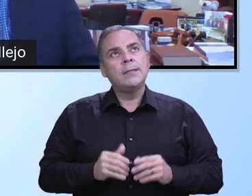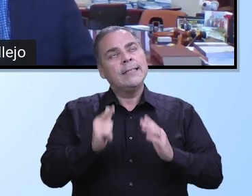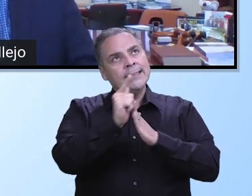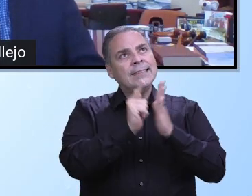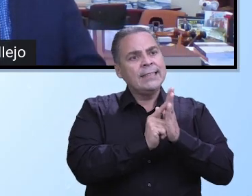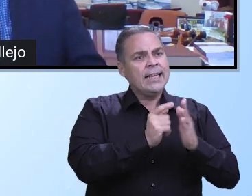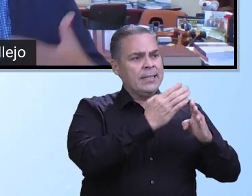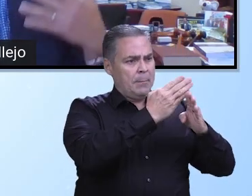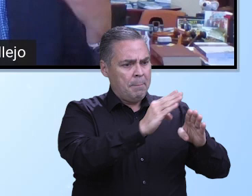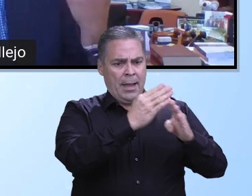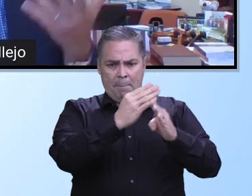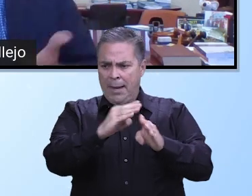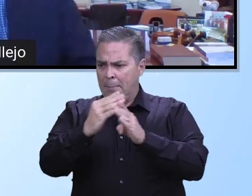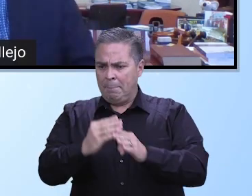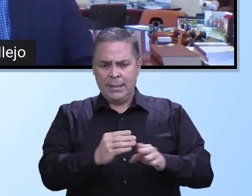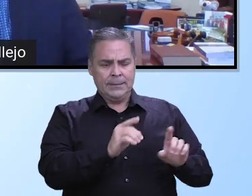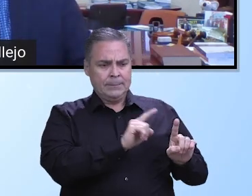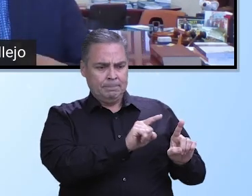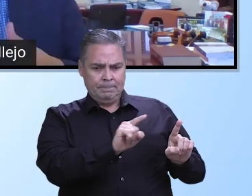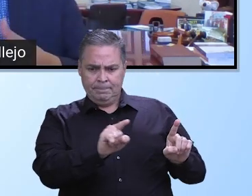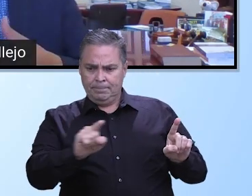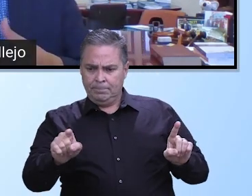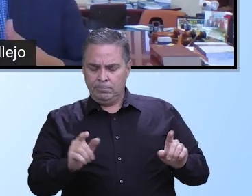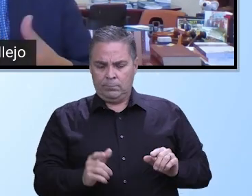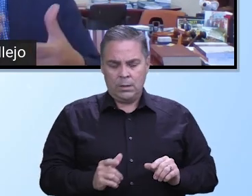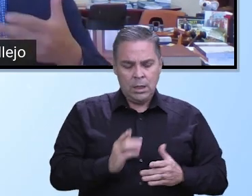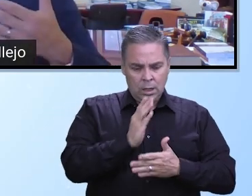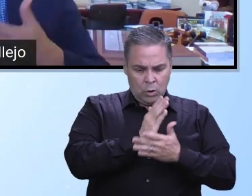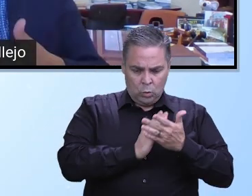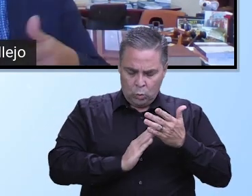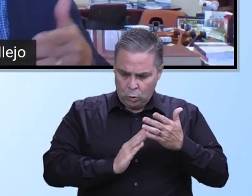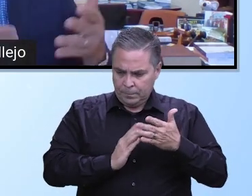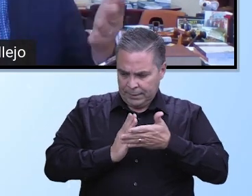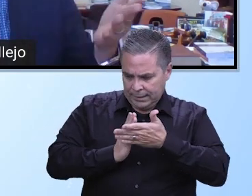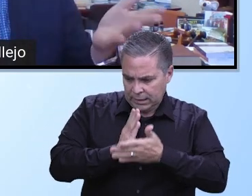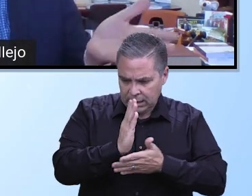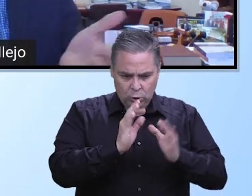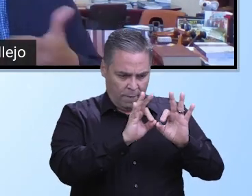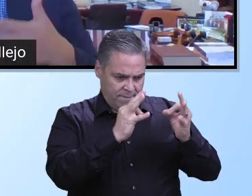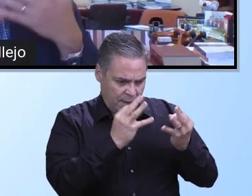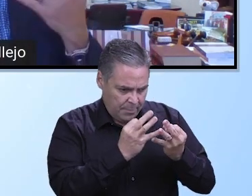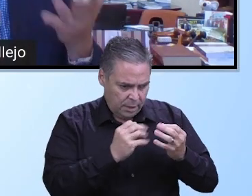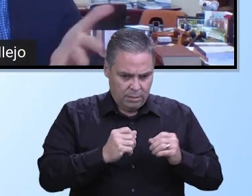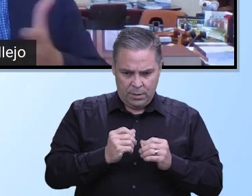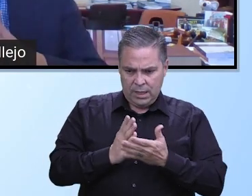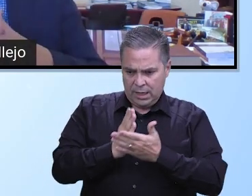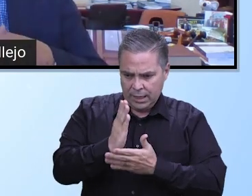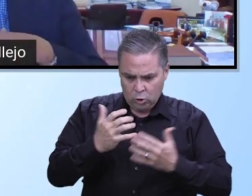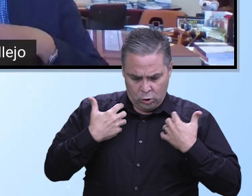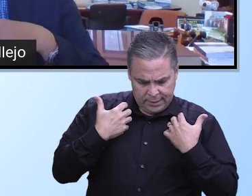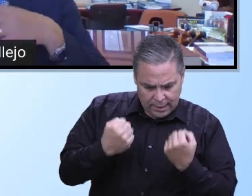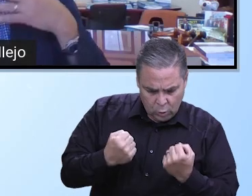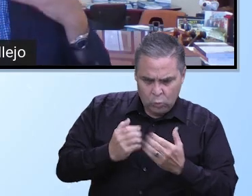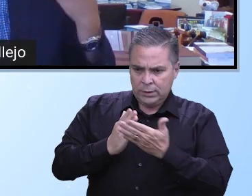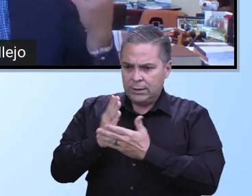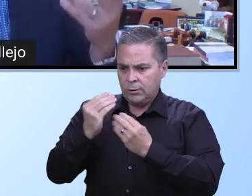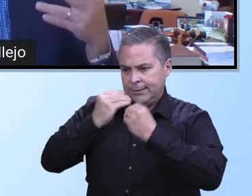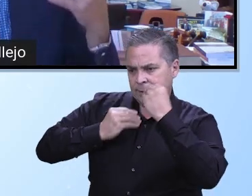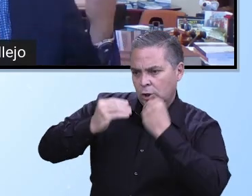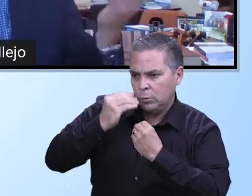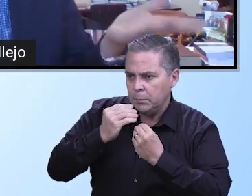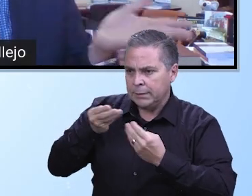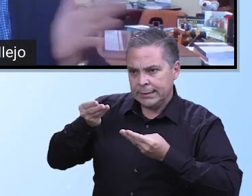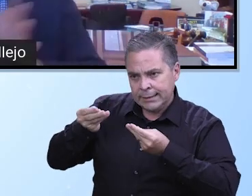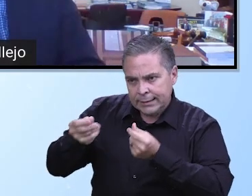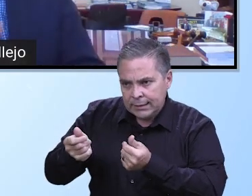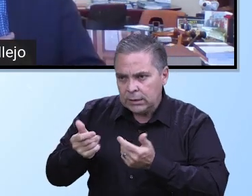distintas categorías, ¿verdad? Establece unos que son los derechos para con los familiares, derechos de salud, de alimentación, unos derechos